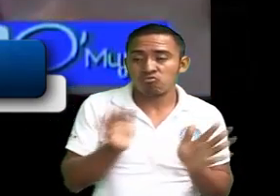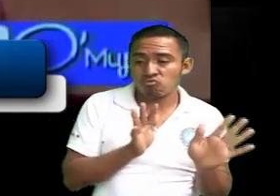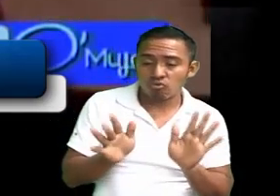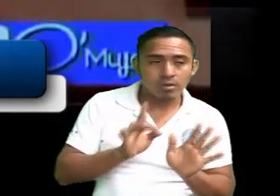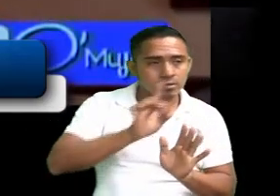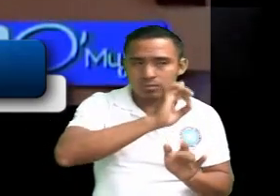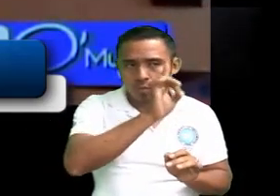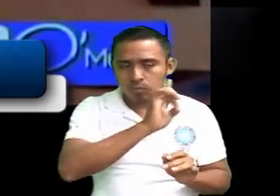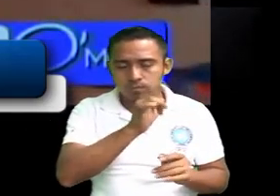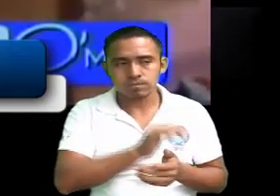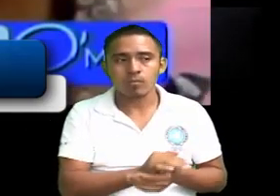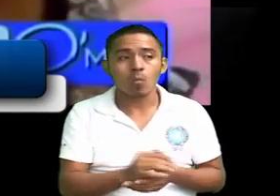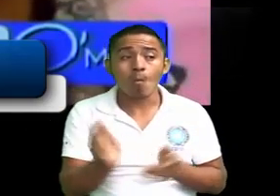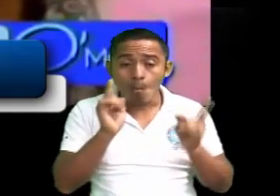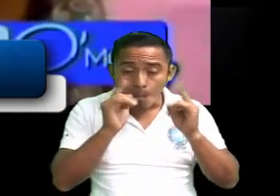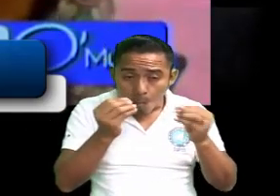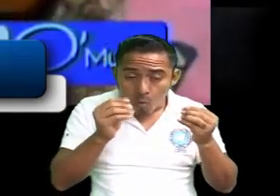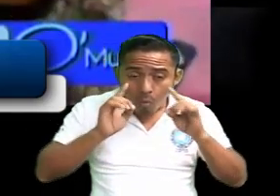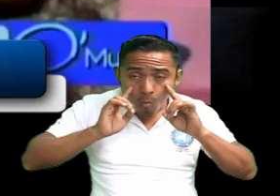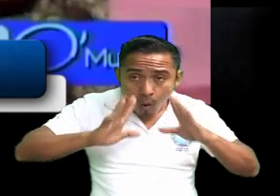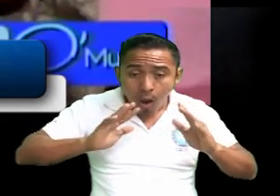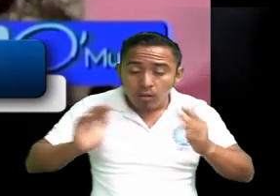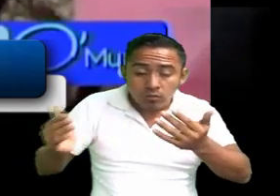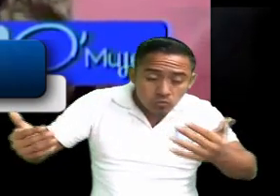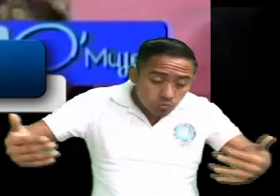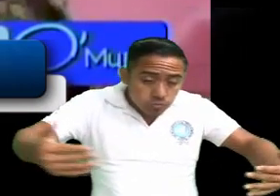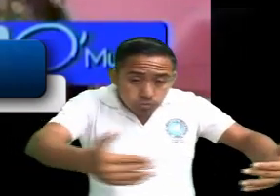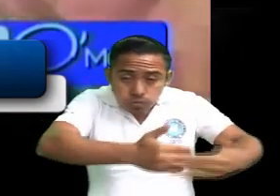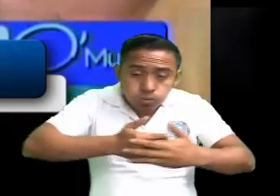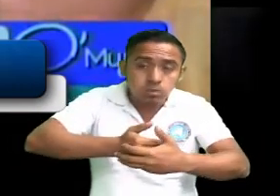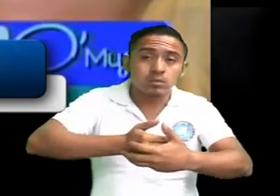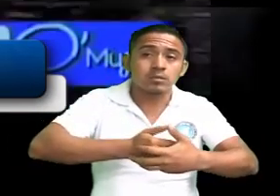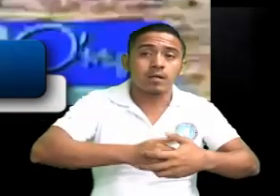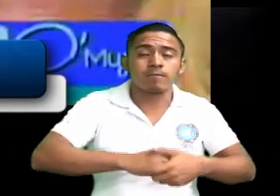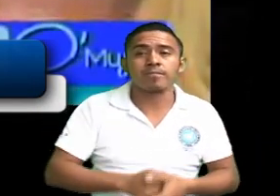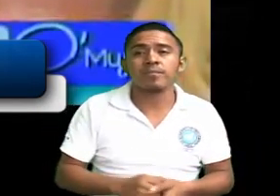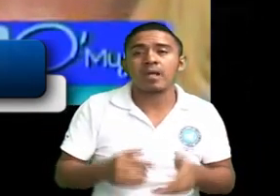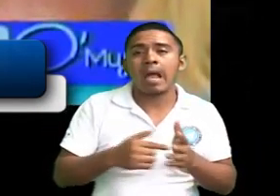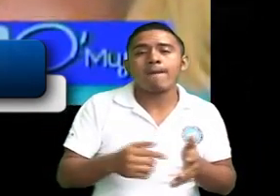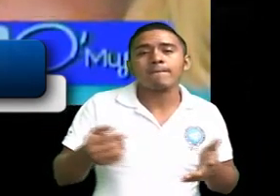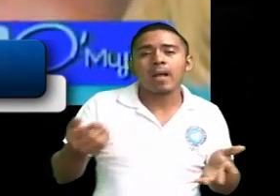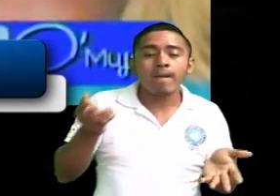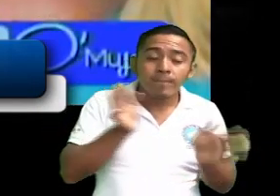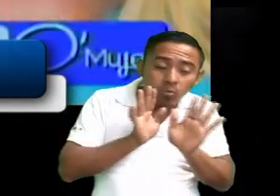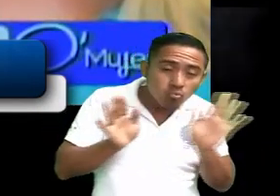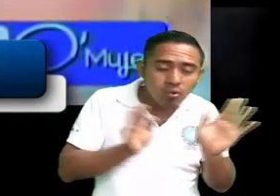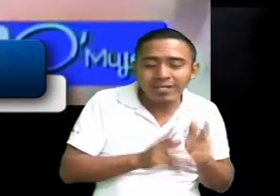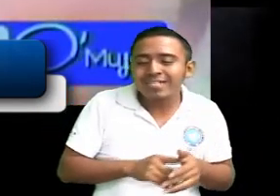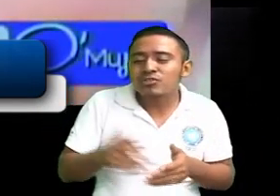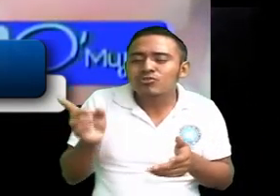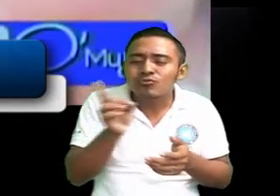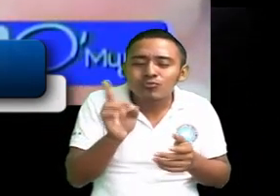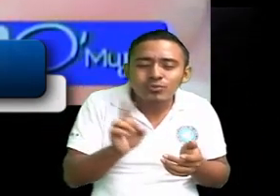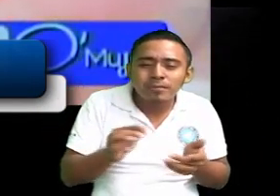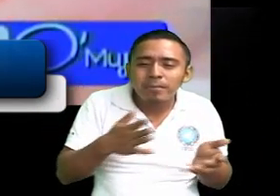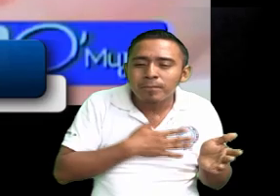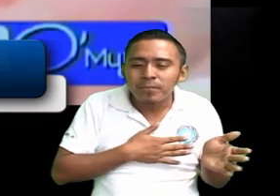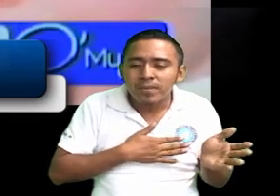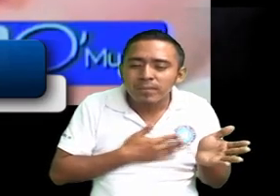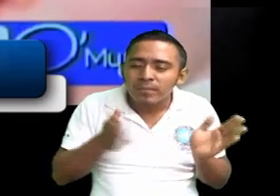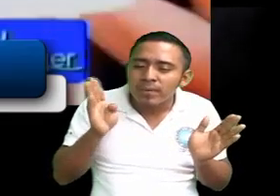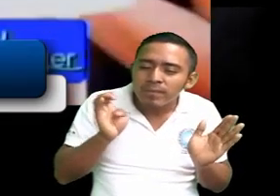hijos. Ellos no lo dejan que los niños desarrollen el lenguaje. Entonces, ¿qué están haciendo? Están haciendo un retardo. Cuando están mimados, dice